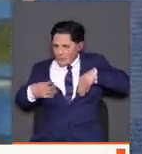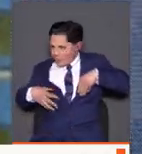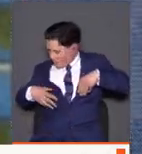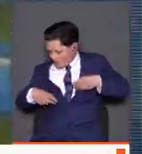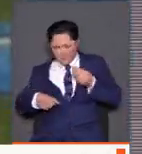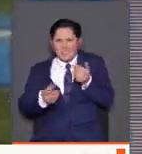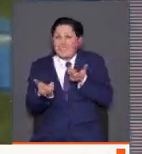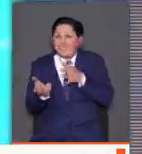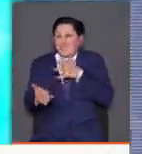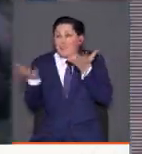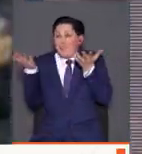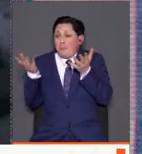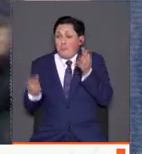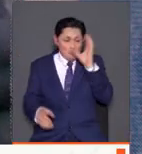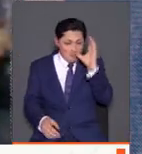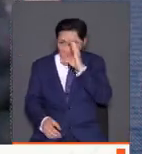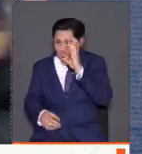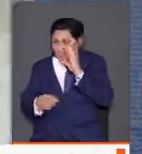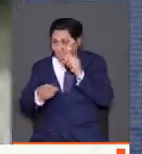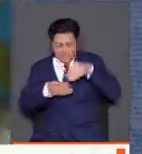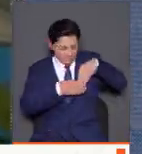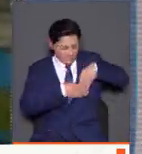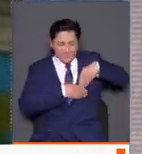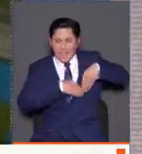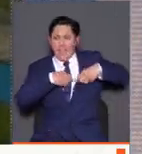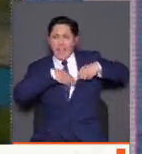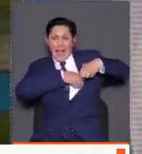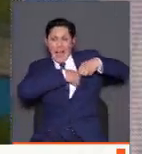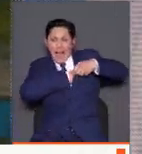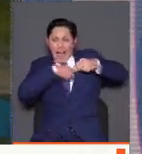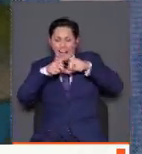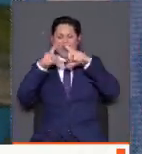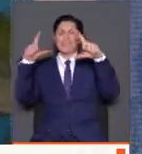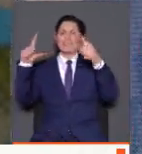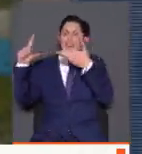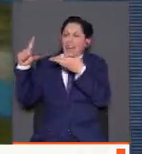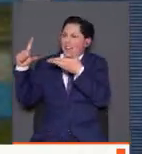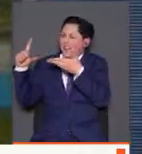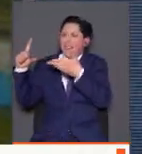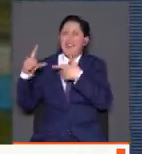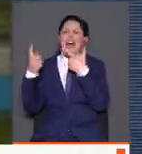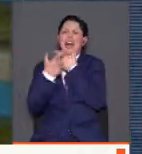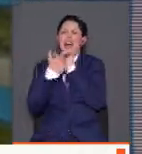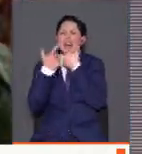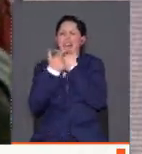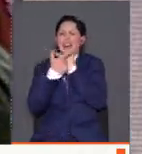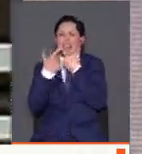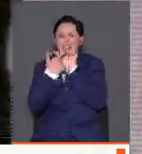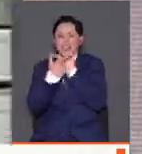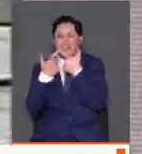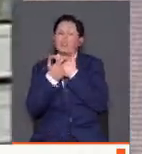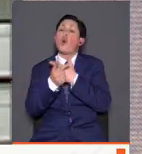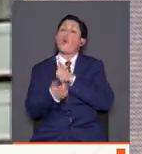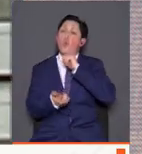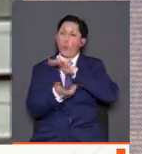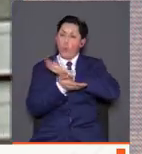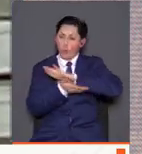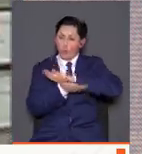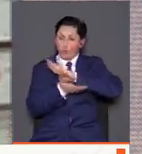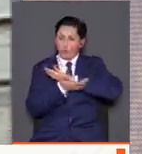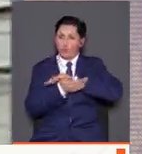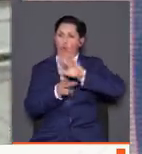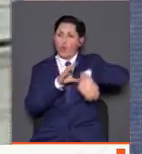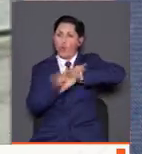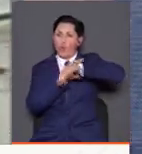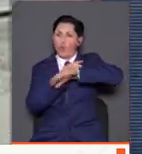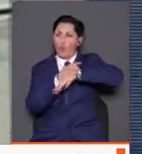no lo podemos encontrar? ¡Aquí está! Risas, artistas, sorpresas, concursos en un formato que él conoce un